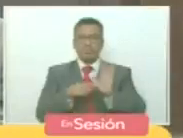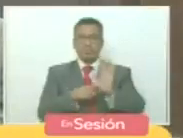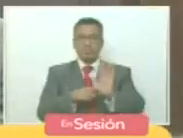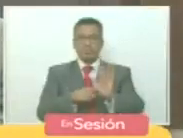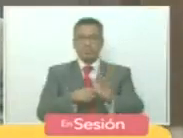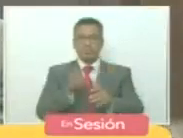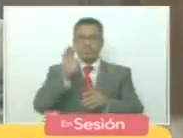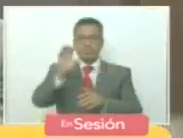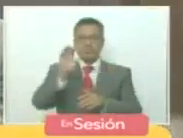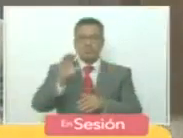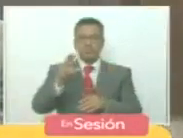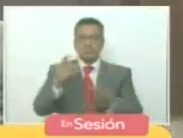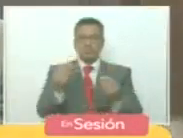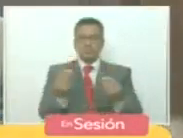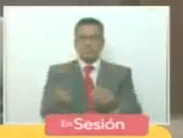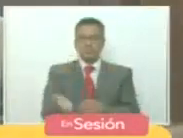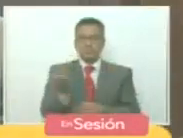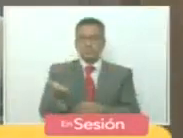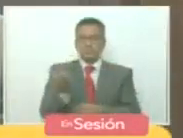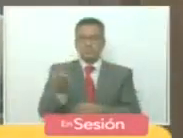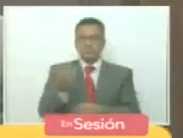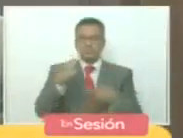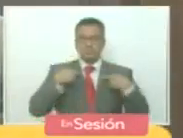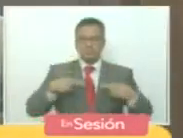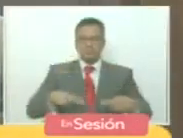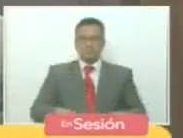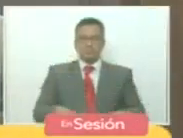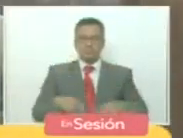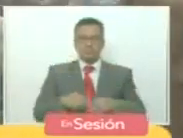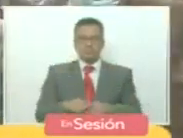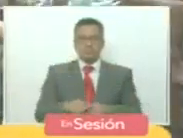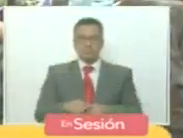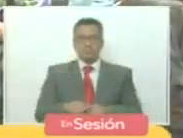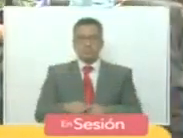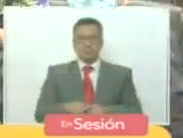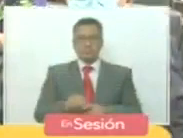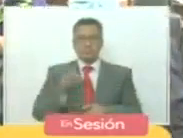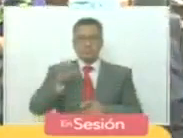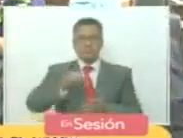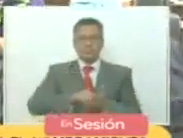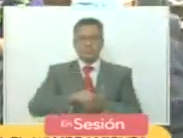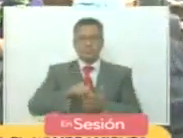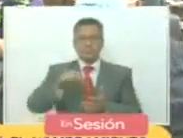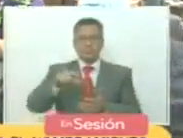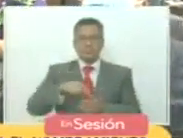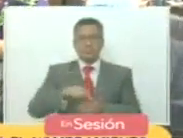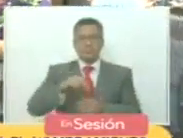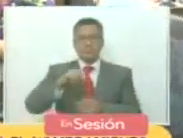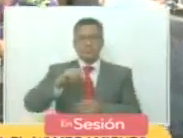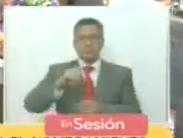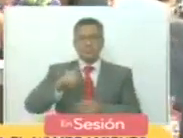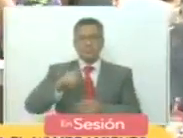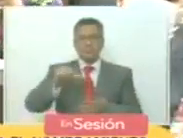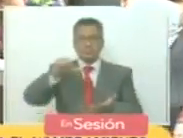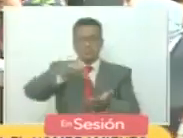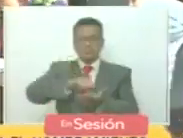nación muy importante de la humanidad, la nación persa de